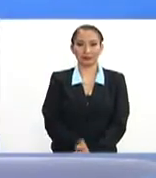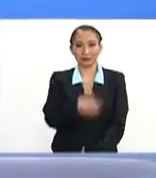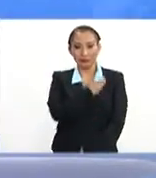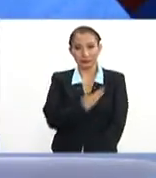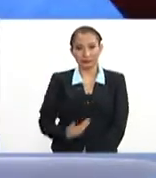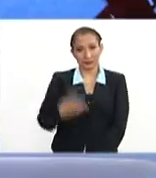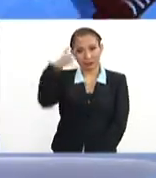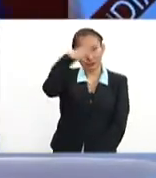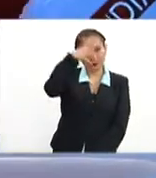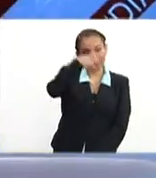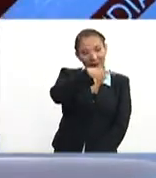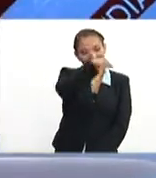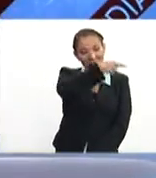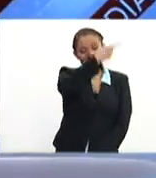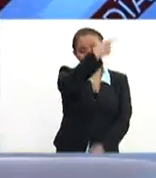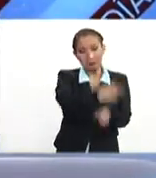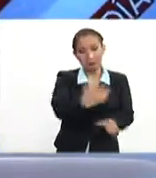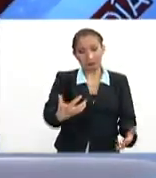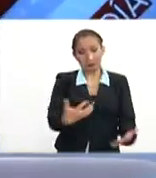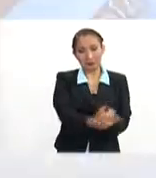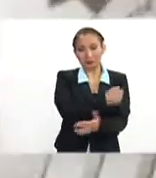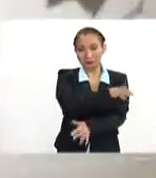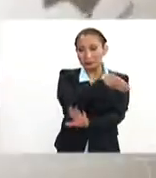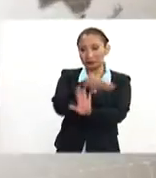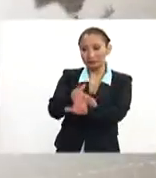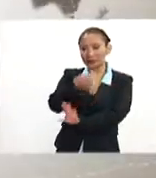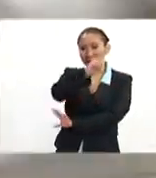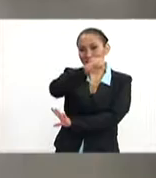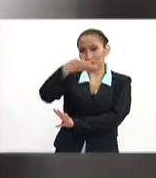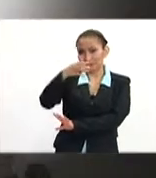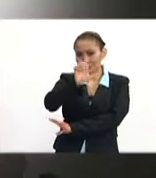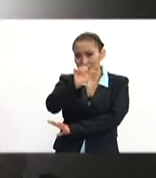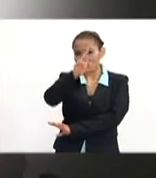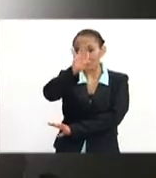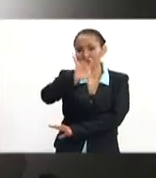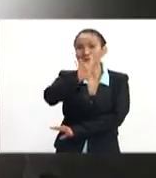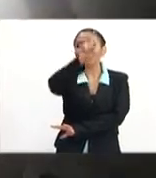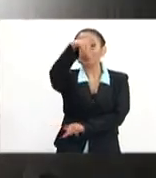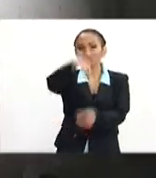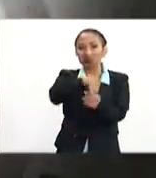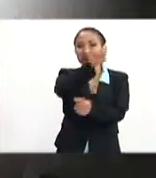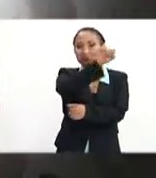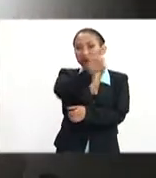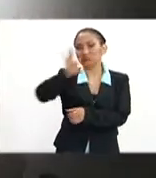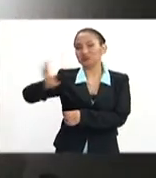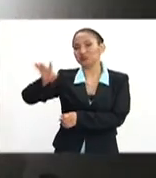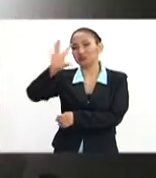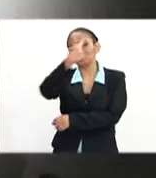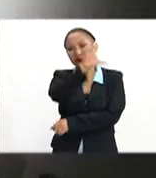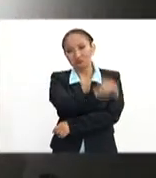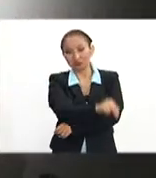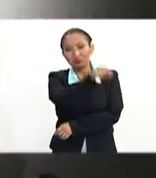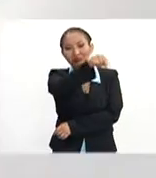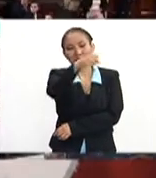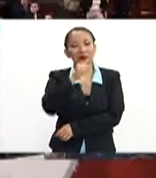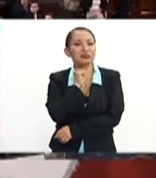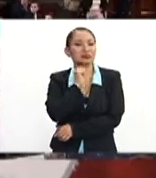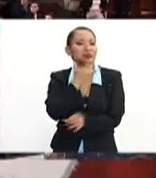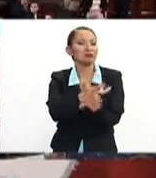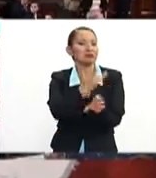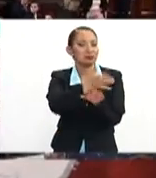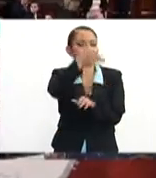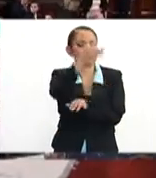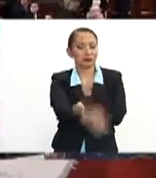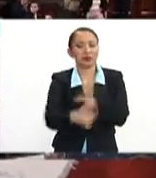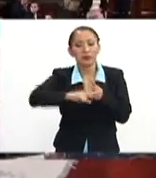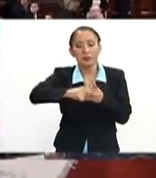El presidente Donald Trump logró su primera victoria contra el Obamacare. Con 51 votos a favor y 50 en contra, el Senado estadounidense